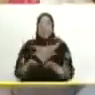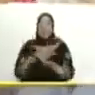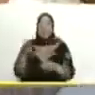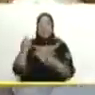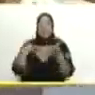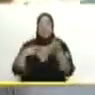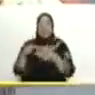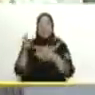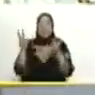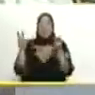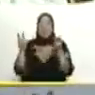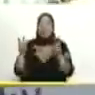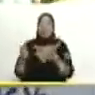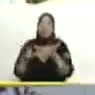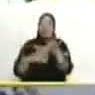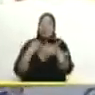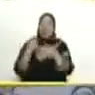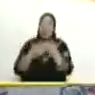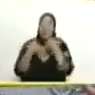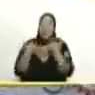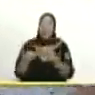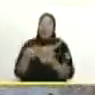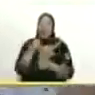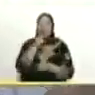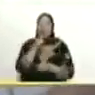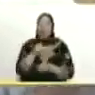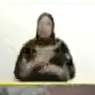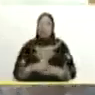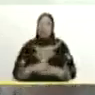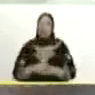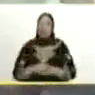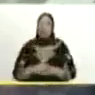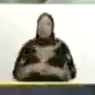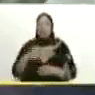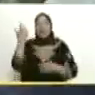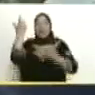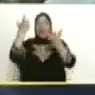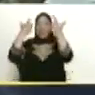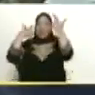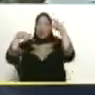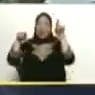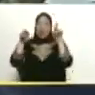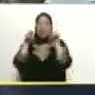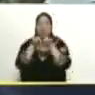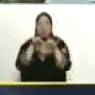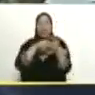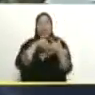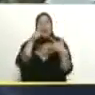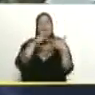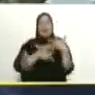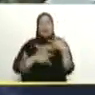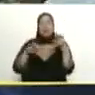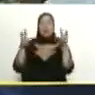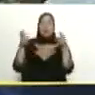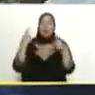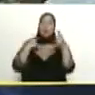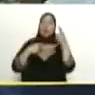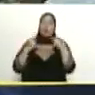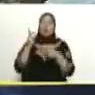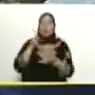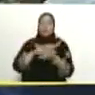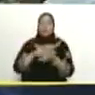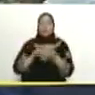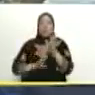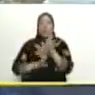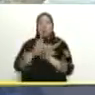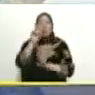Misión Barrio Nuevo, Barrio Tricolor, que la creé yo. Sí. El comandante Chávez creó el plan Barrio Nuevo, Barrio Tricolor. Y yo lo elevé